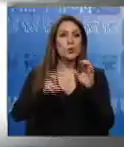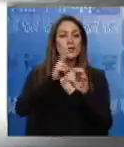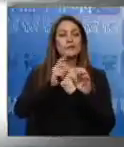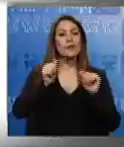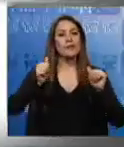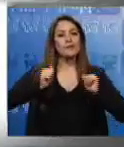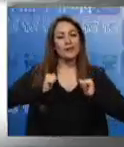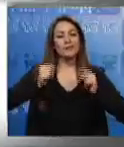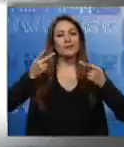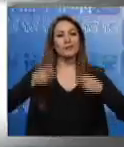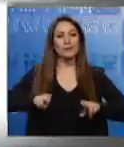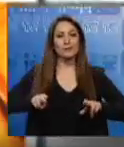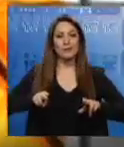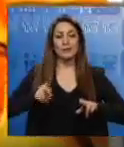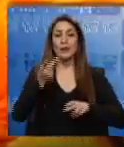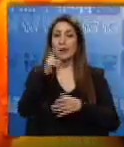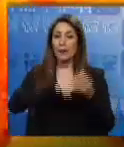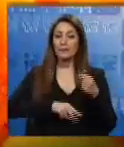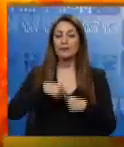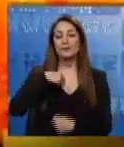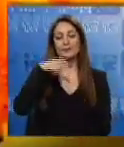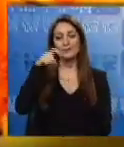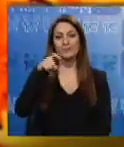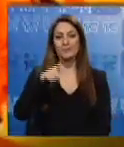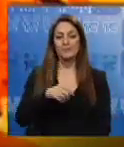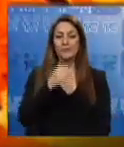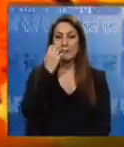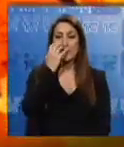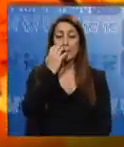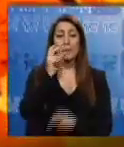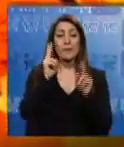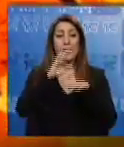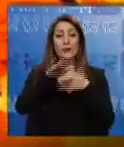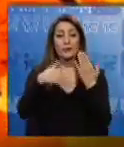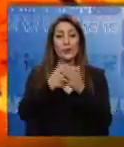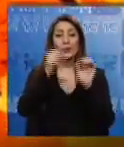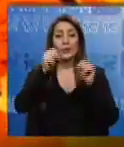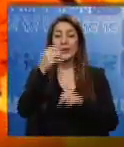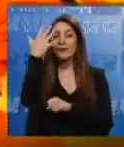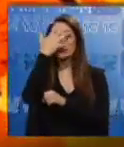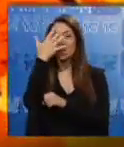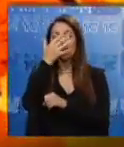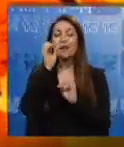descanso, ambos muy necesarios. Ojalá todos puedan visitar Esmeraldas y Manabí".